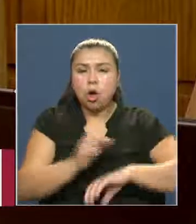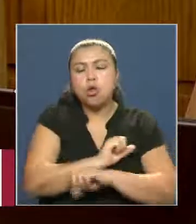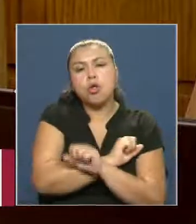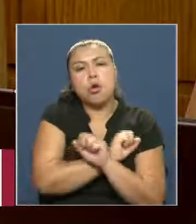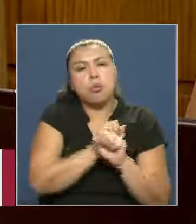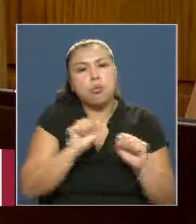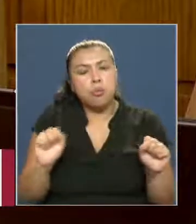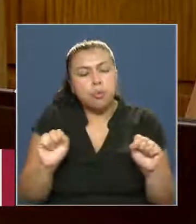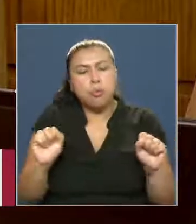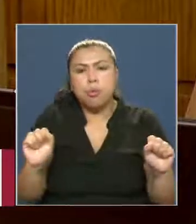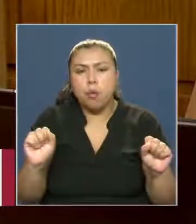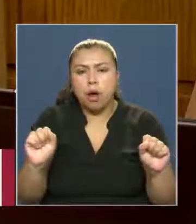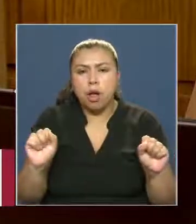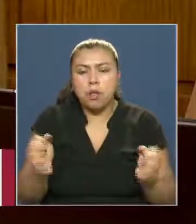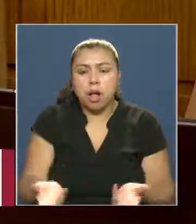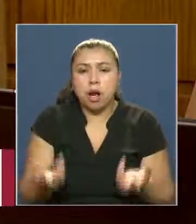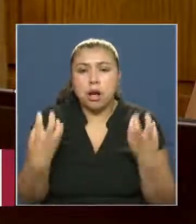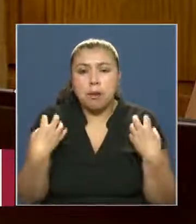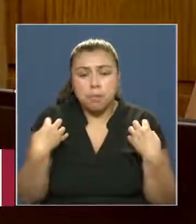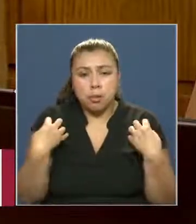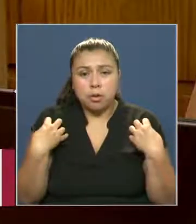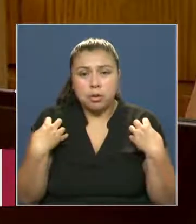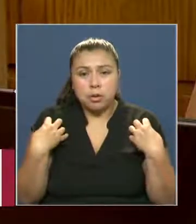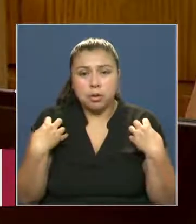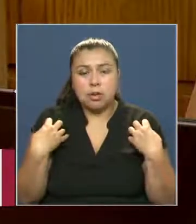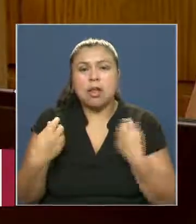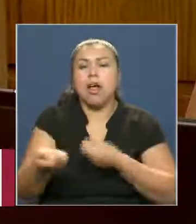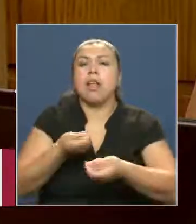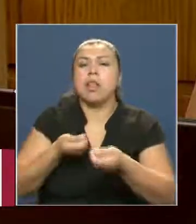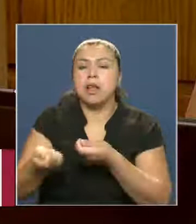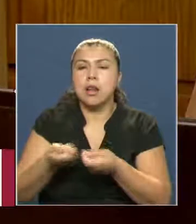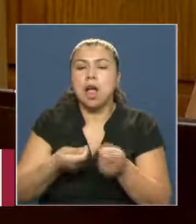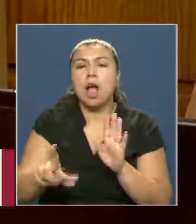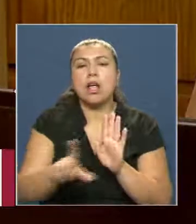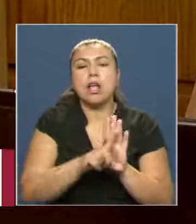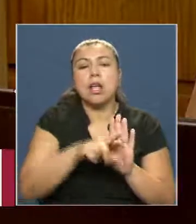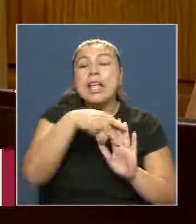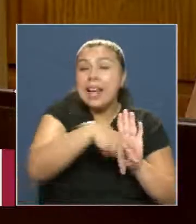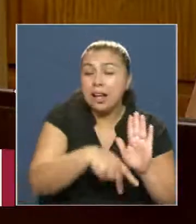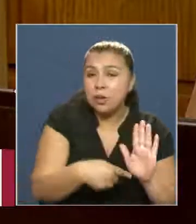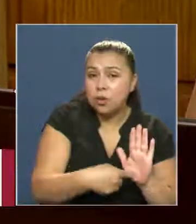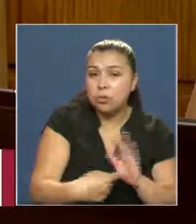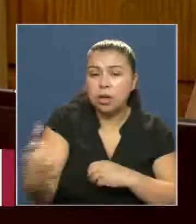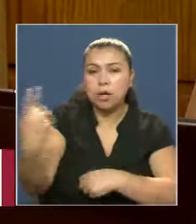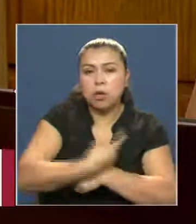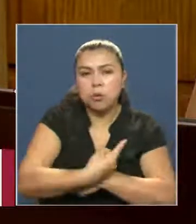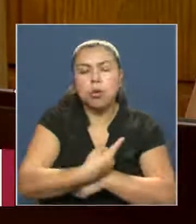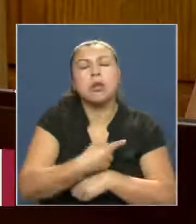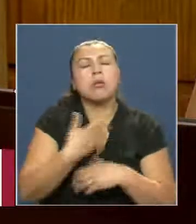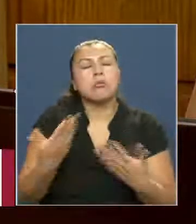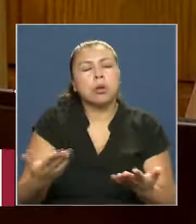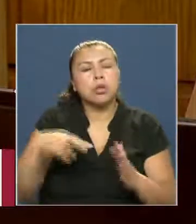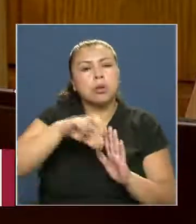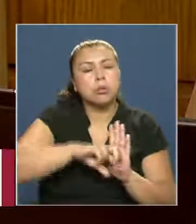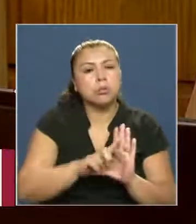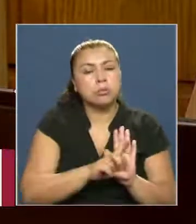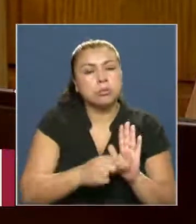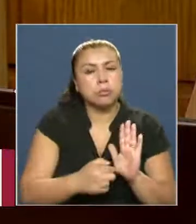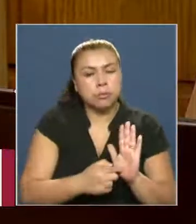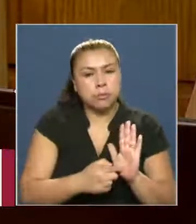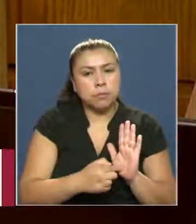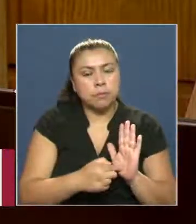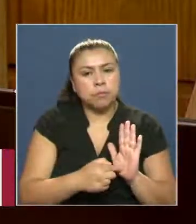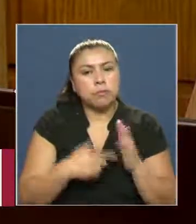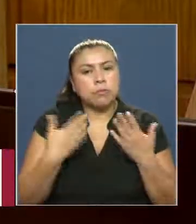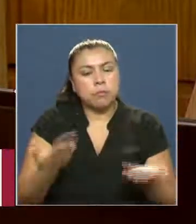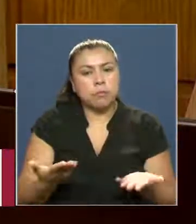pueden quedar en manos del mercado y las normas que nos imponen. Por eso, Presidenta, es que este proyecto de ley